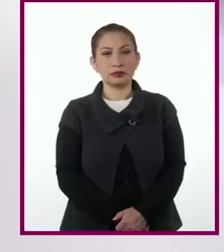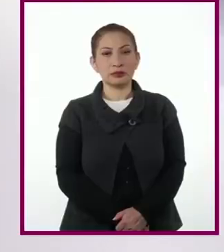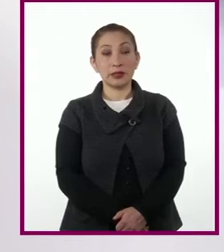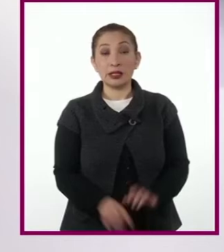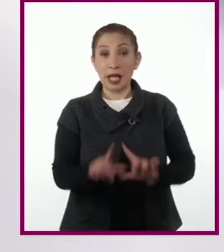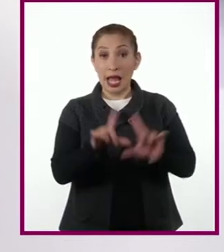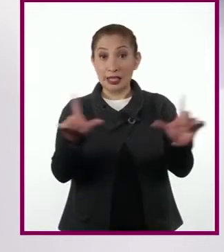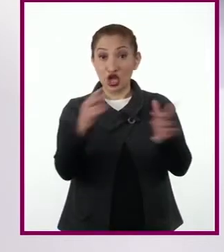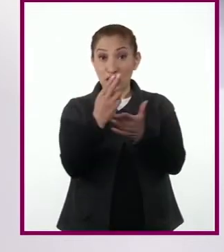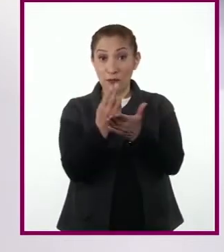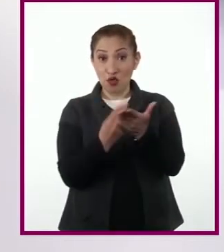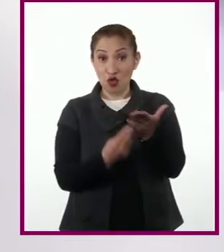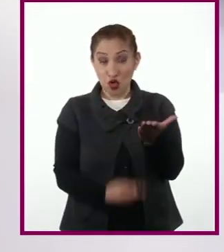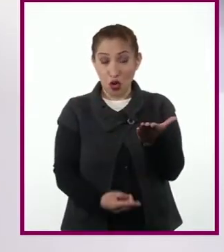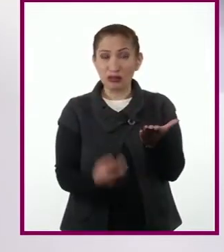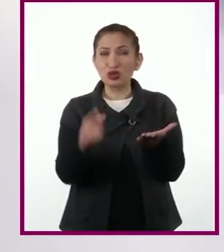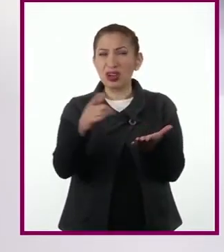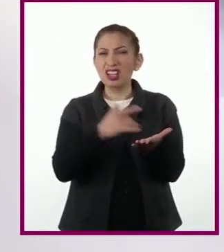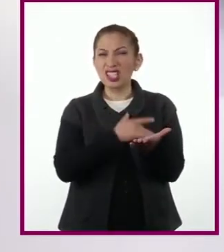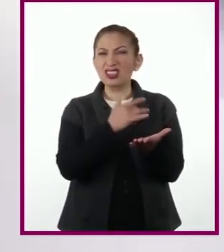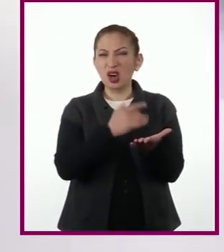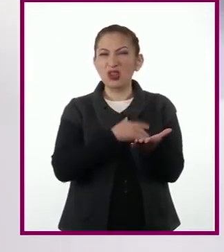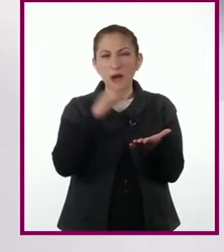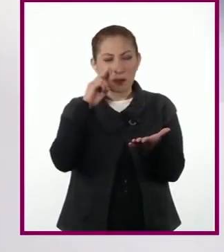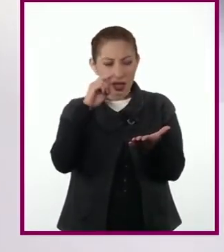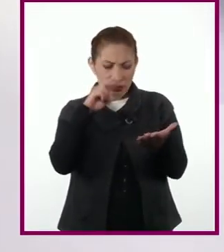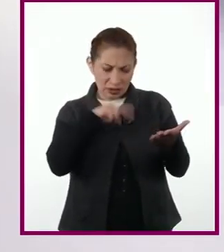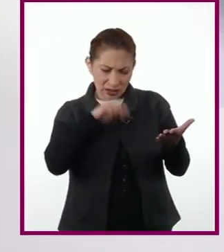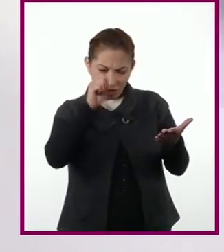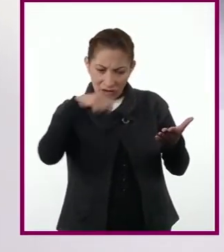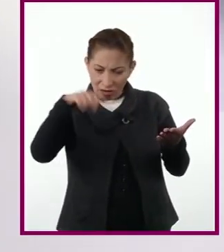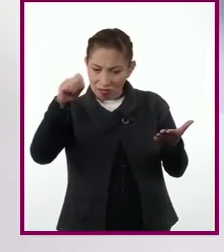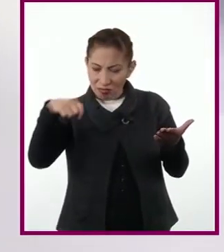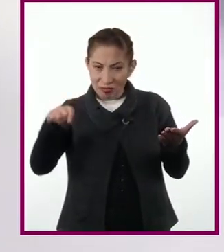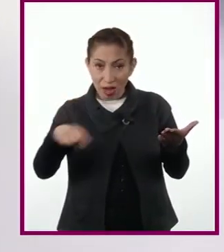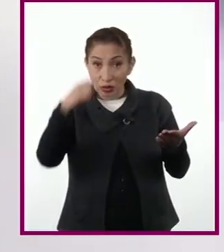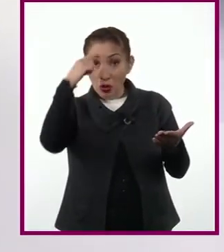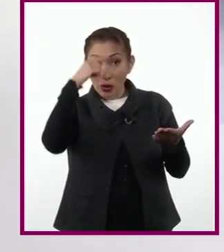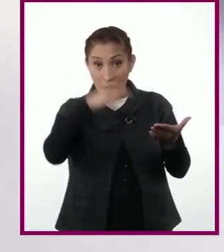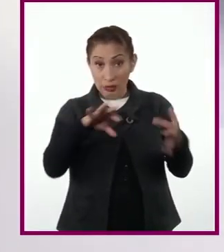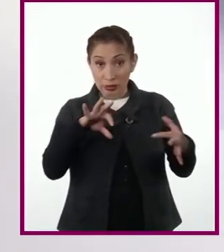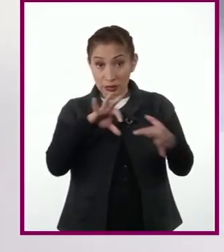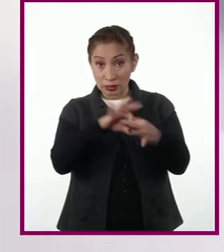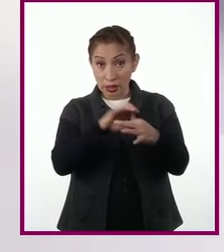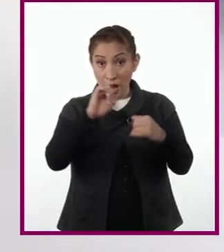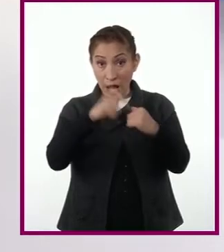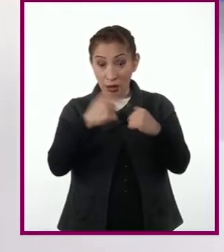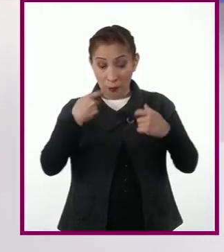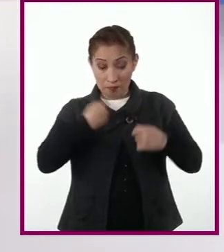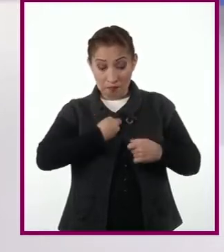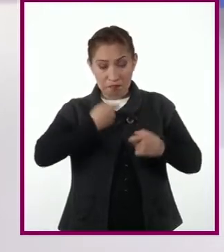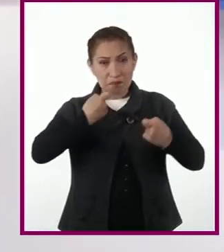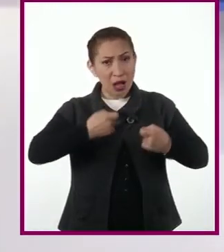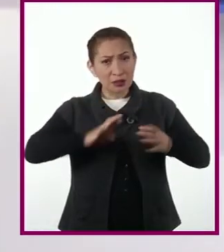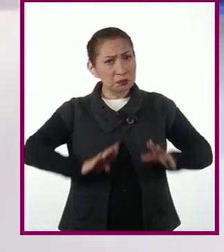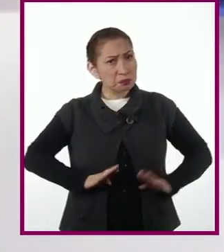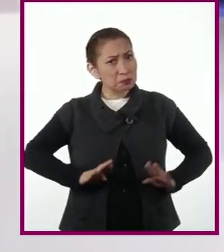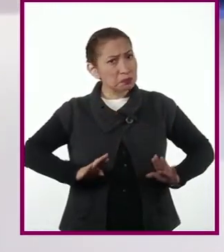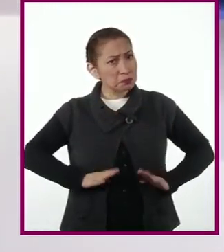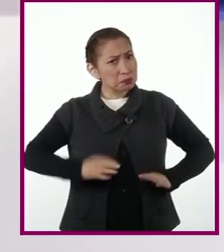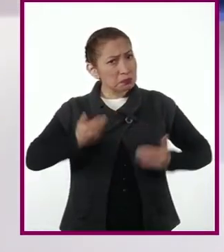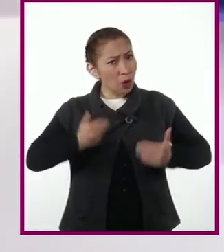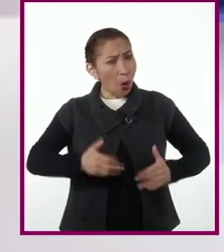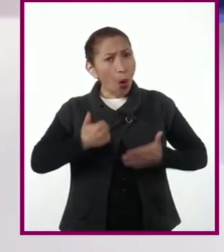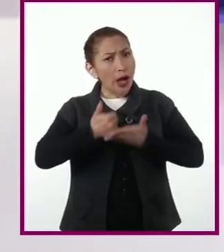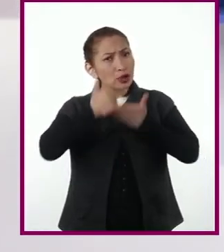¿Tienen listo su dibujo? ¿Qué sienten cuando ven sus trazos? ¿Creen que reflejan algo de su personalidad? ¿O